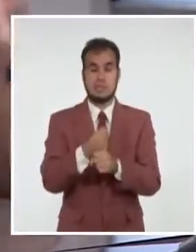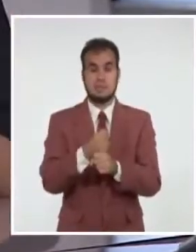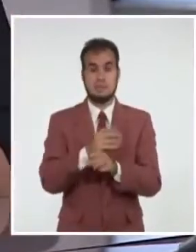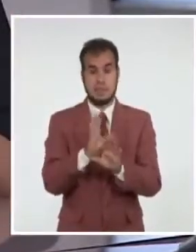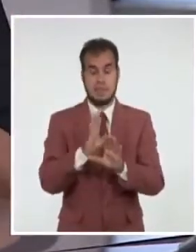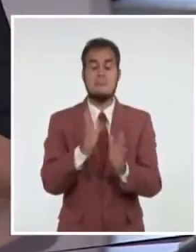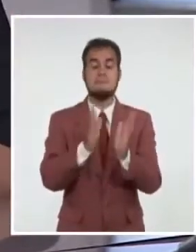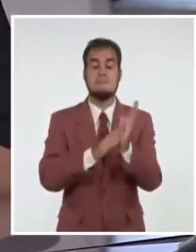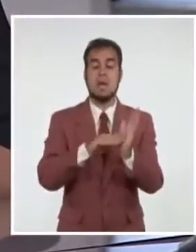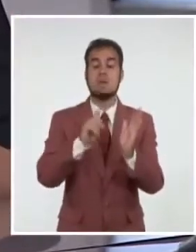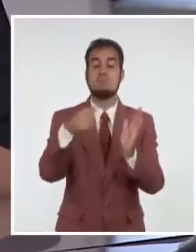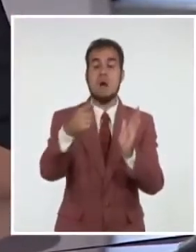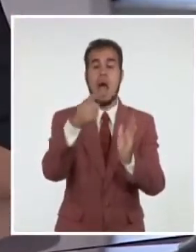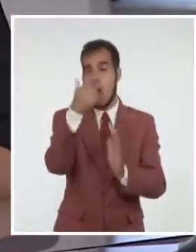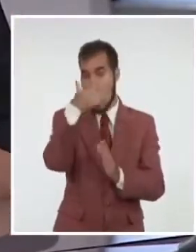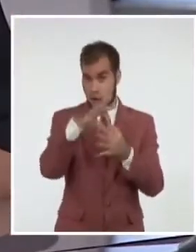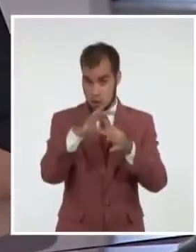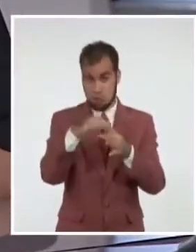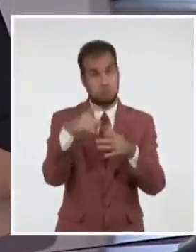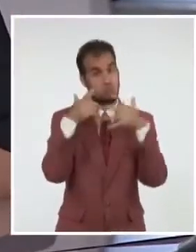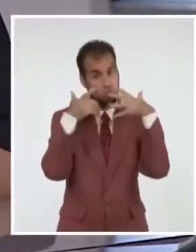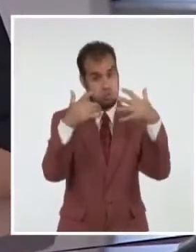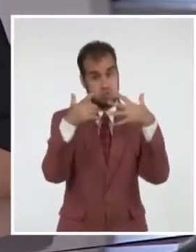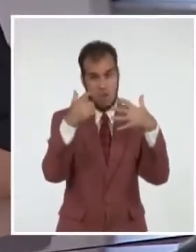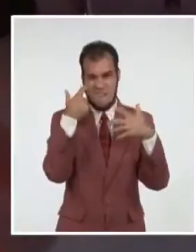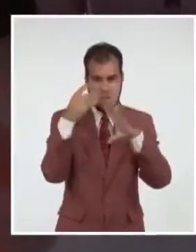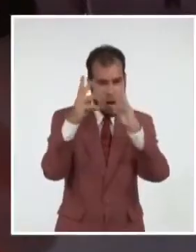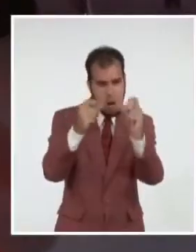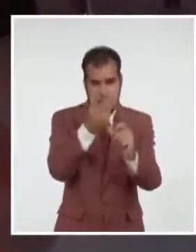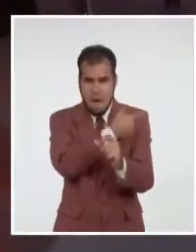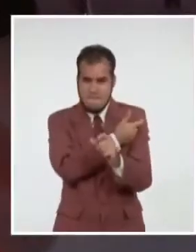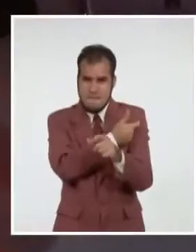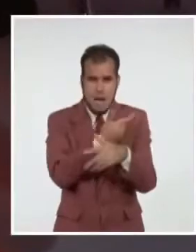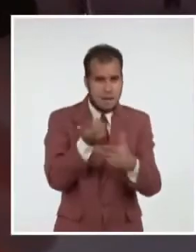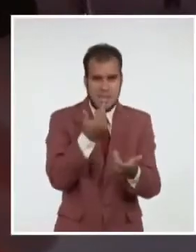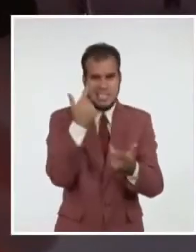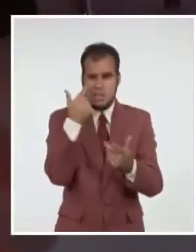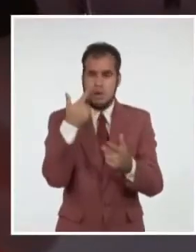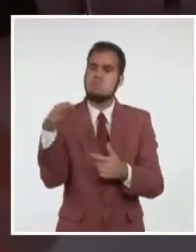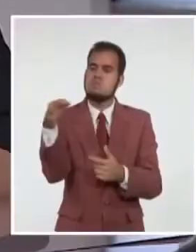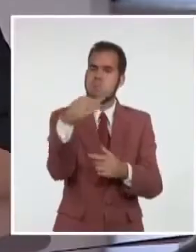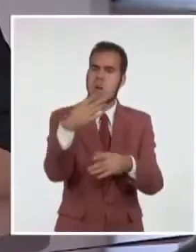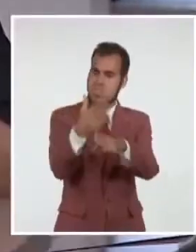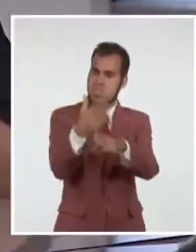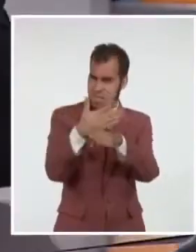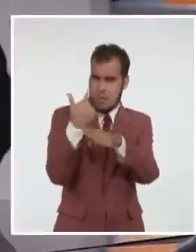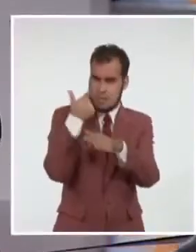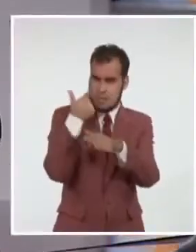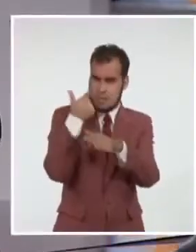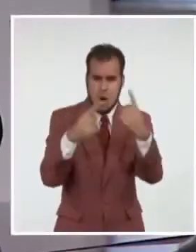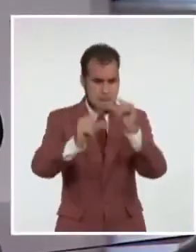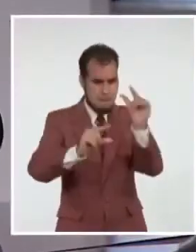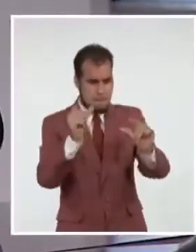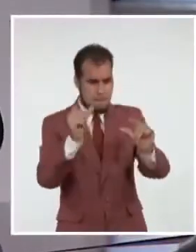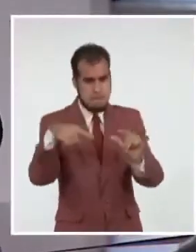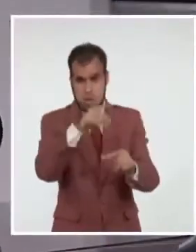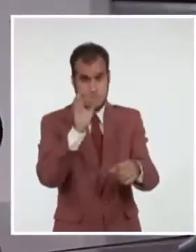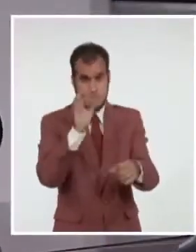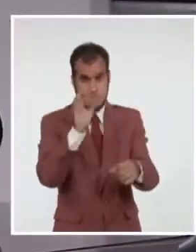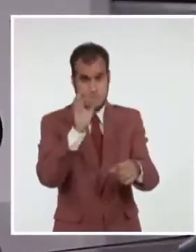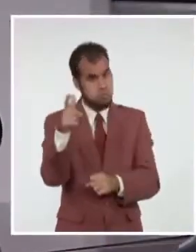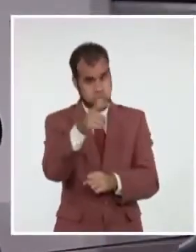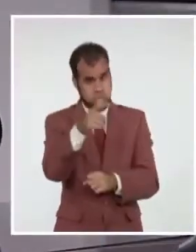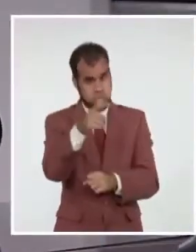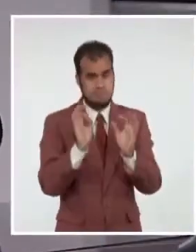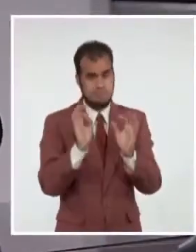imprescindible para los números de la vacunación, porque va a haber varios municipios y grupos de vulnerables interviniendo. En